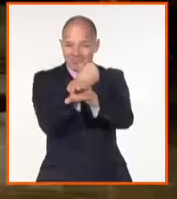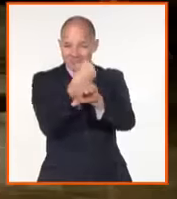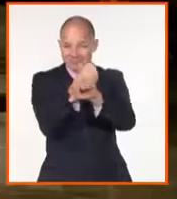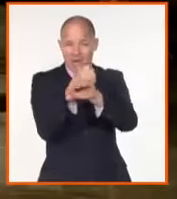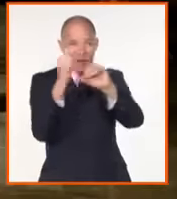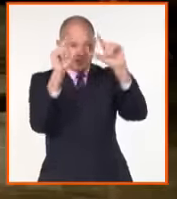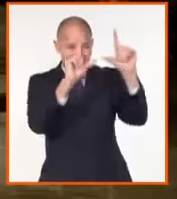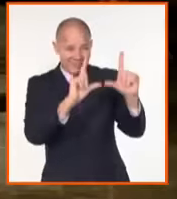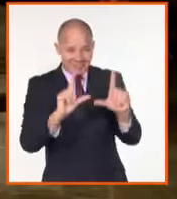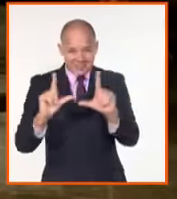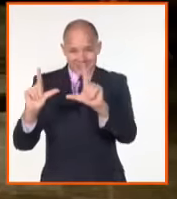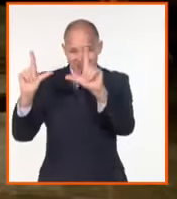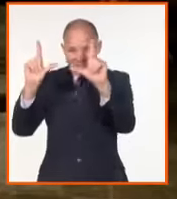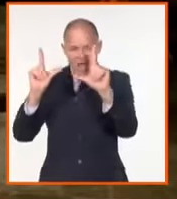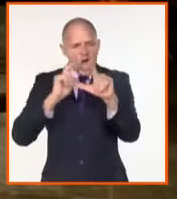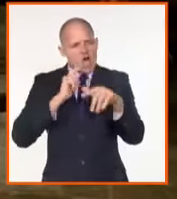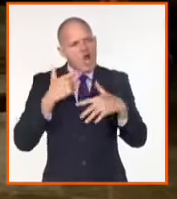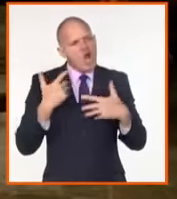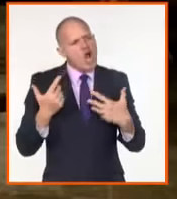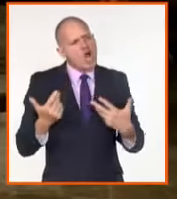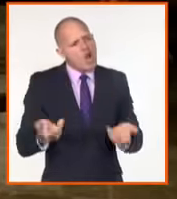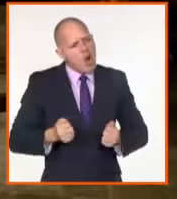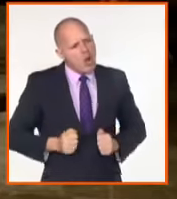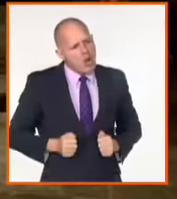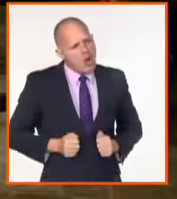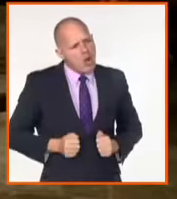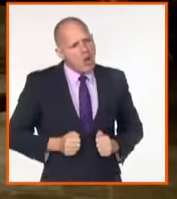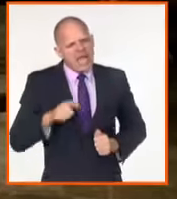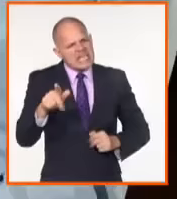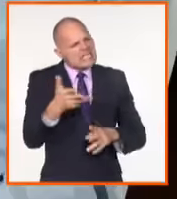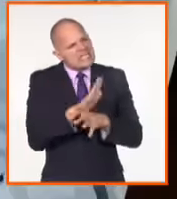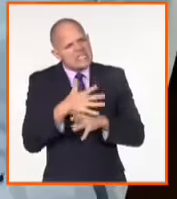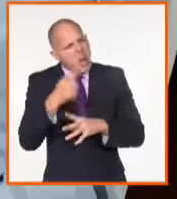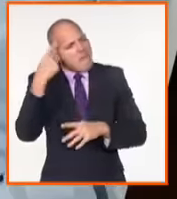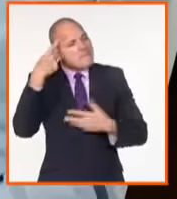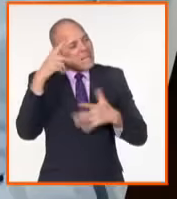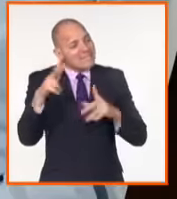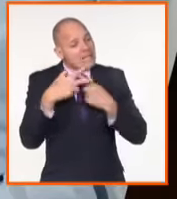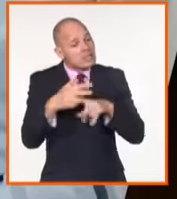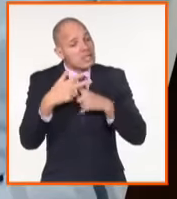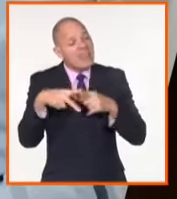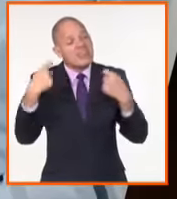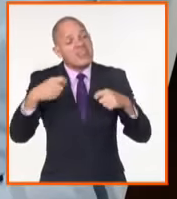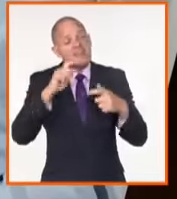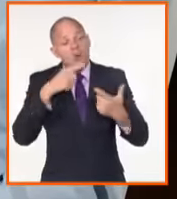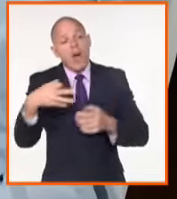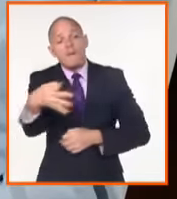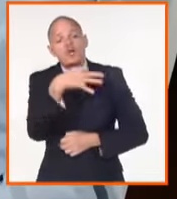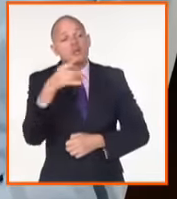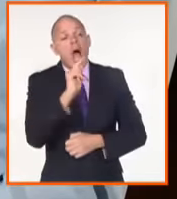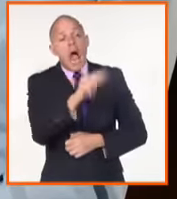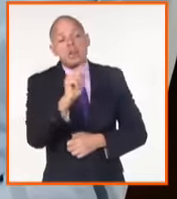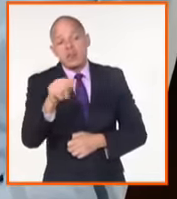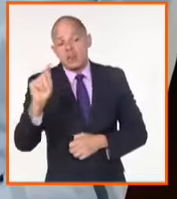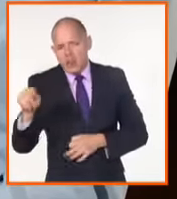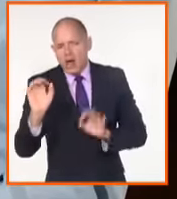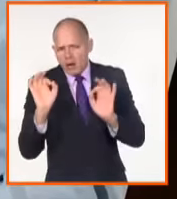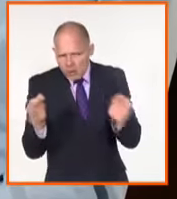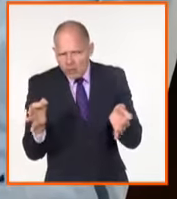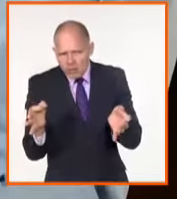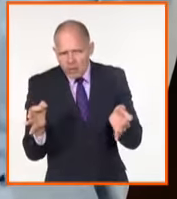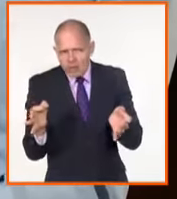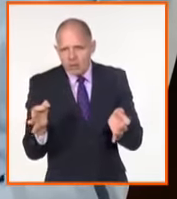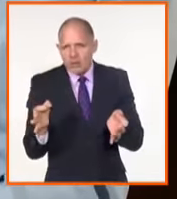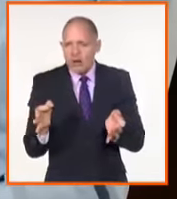estar en lo local. A ver, primero, estos encuentros que estamos teniendo con los jurores provinciales del partido en